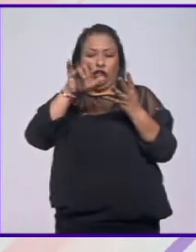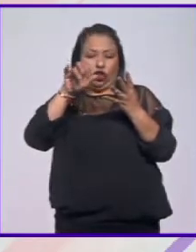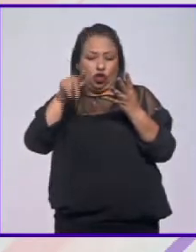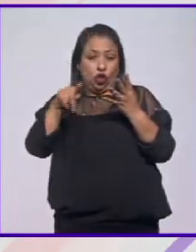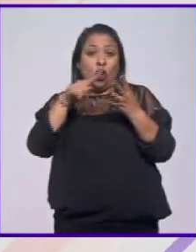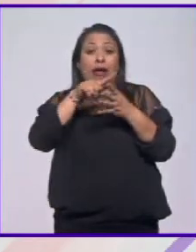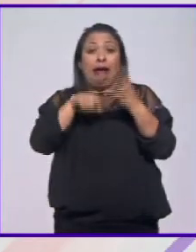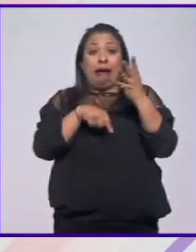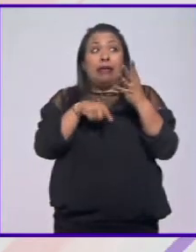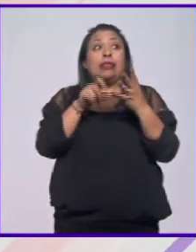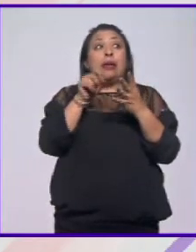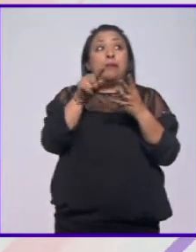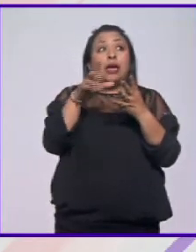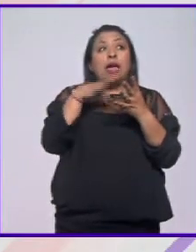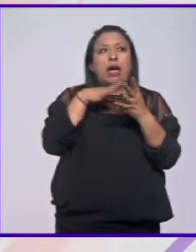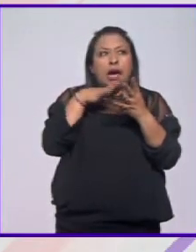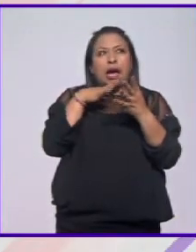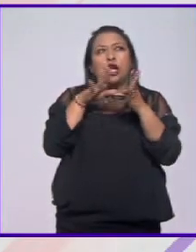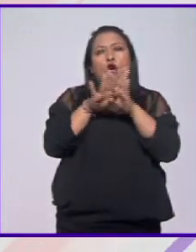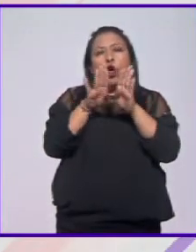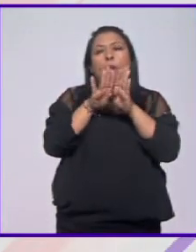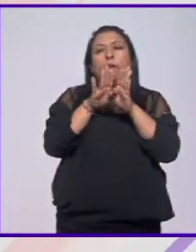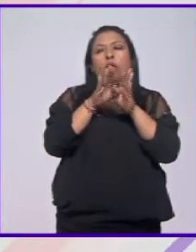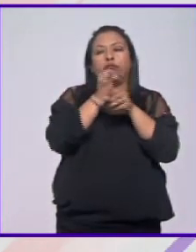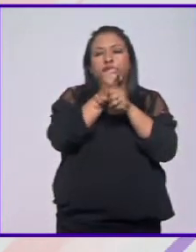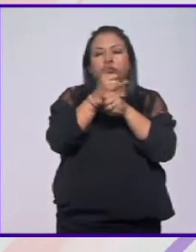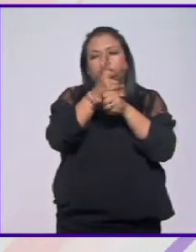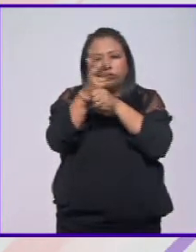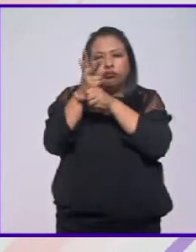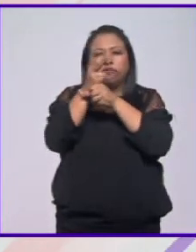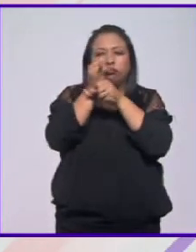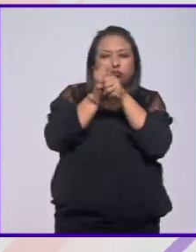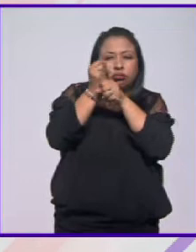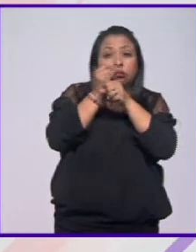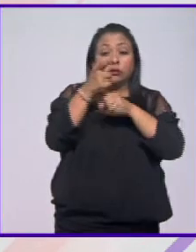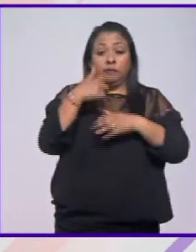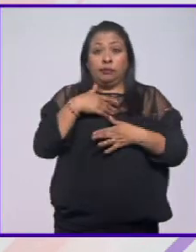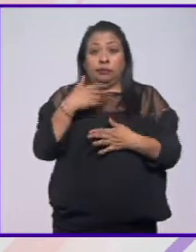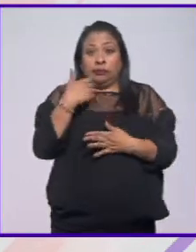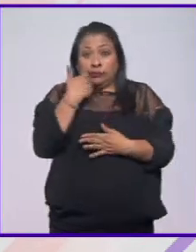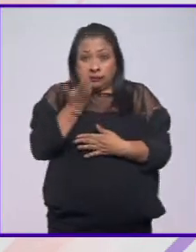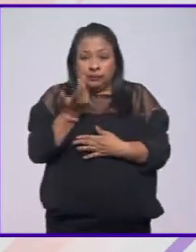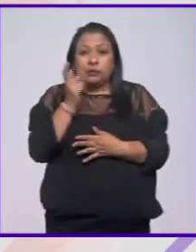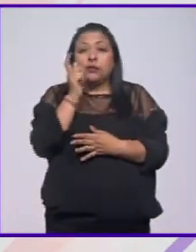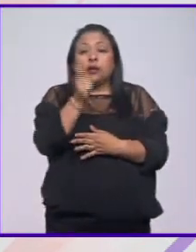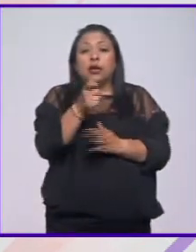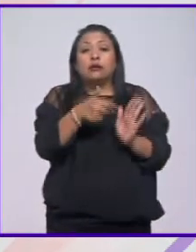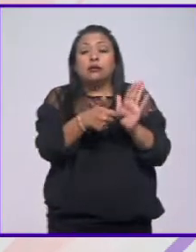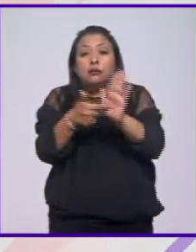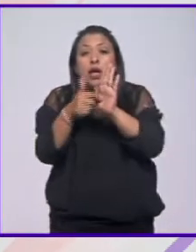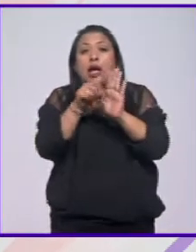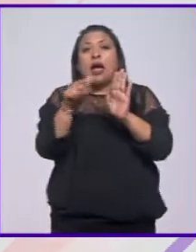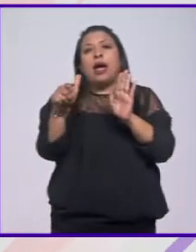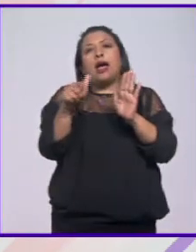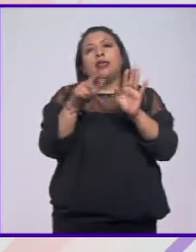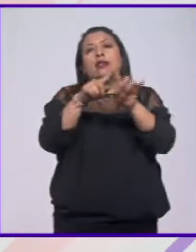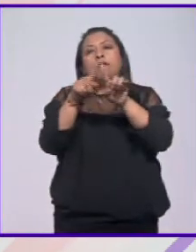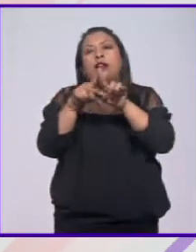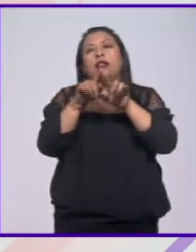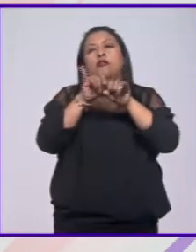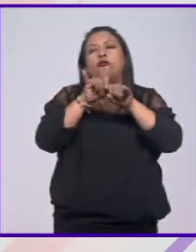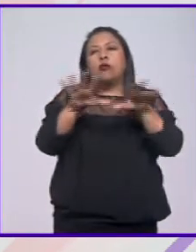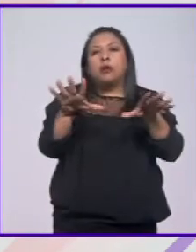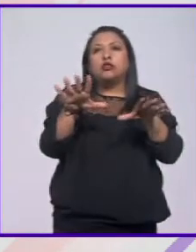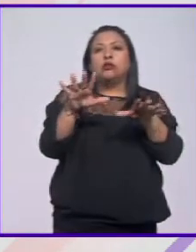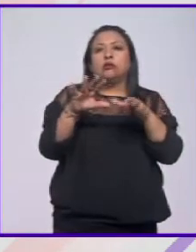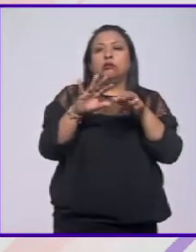fue con el que también se llevó a cabo un documental. La necesidad de nosotros era llevar a los medios la trascendencia